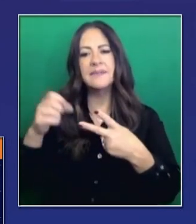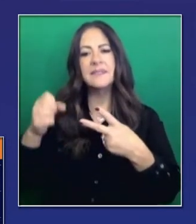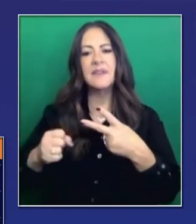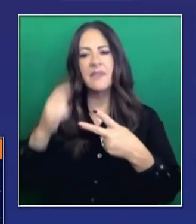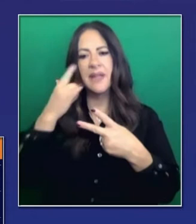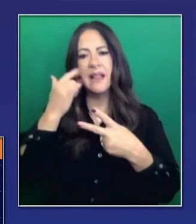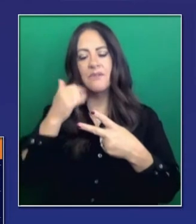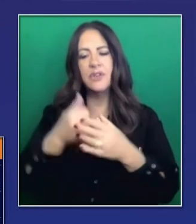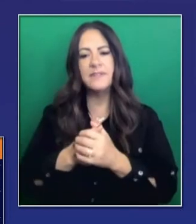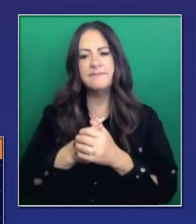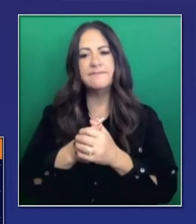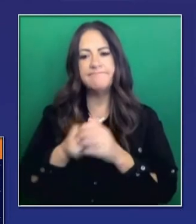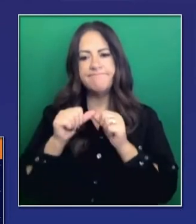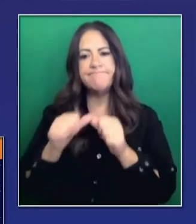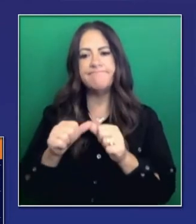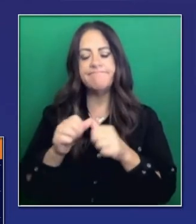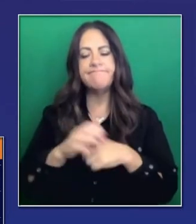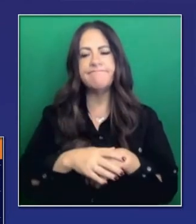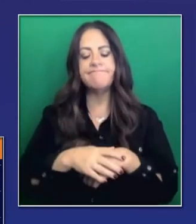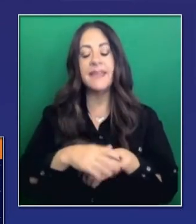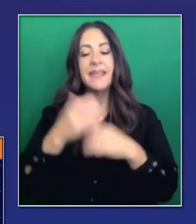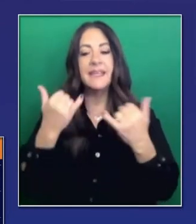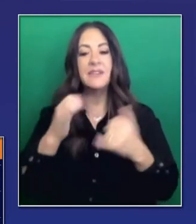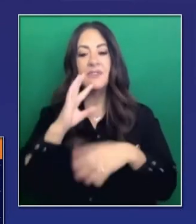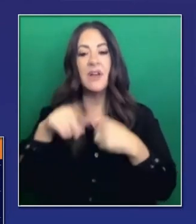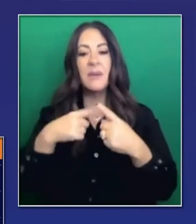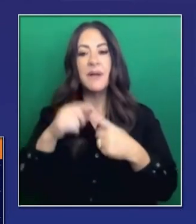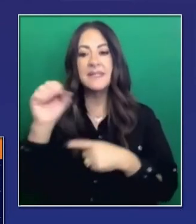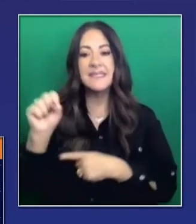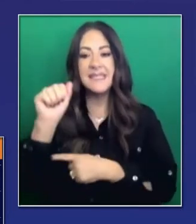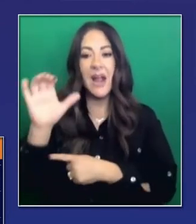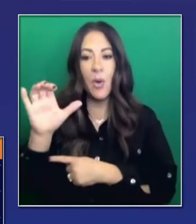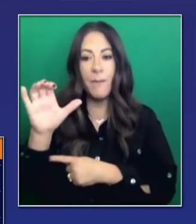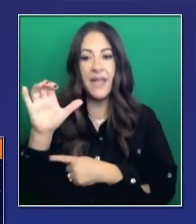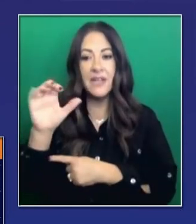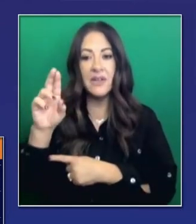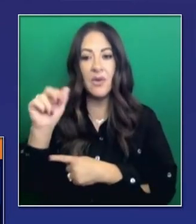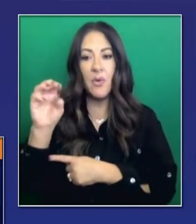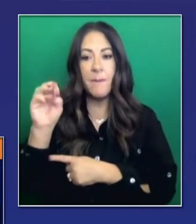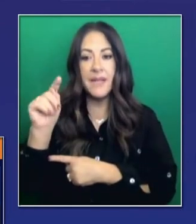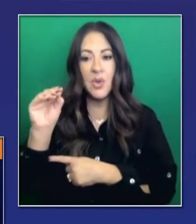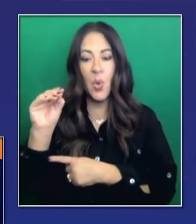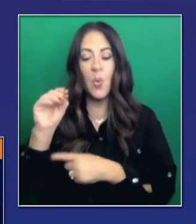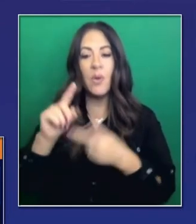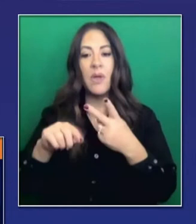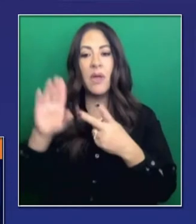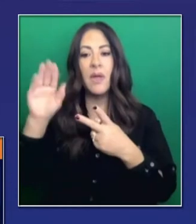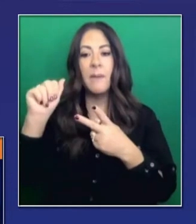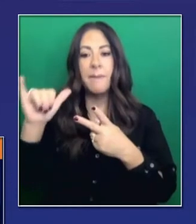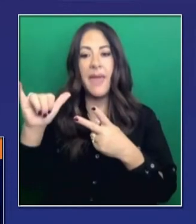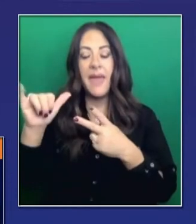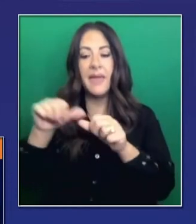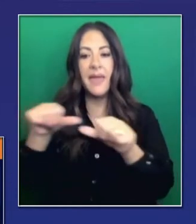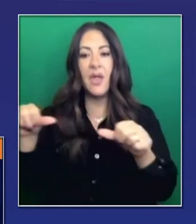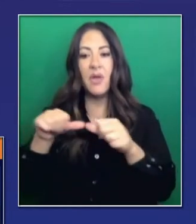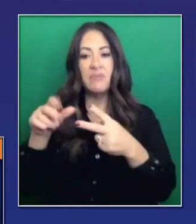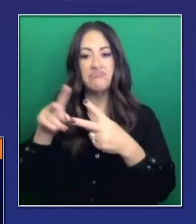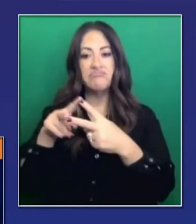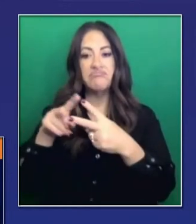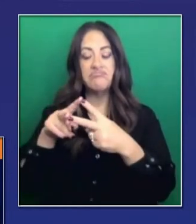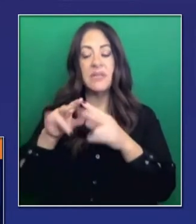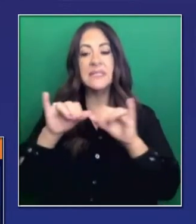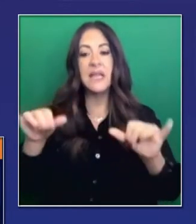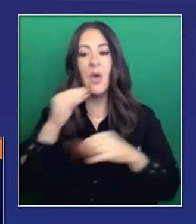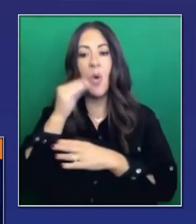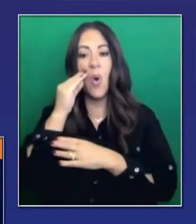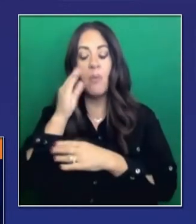ampliamente definidas tendrán nuevas pautas. En el área de Sacramento, en el área de la Bahía, tendremos nuevas pautas para la semana